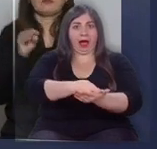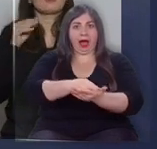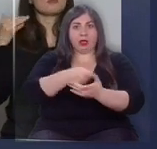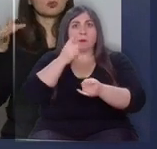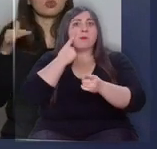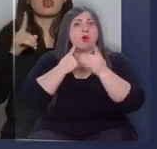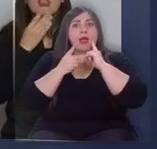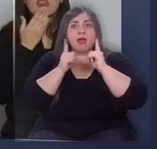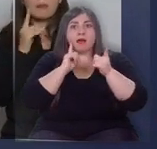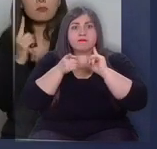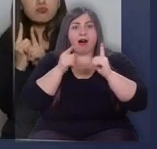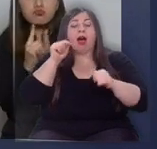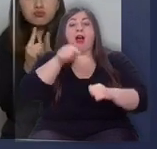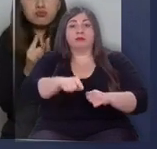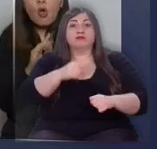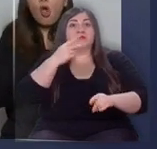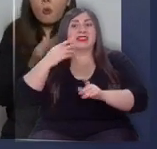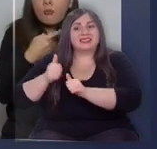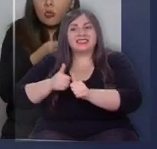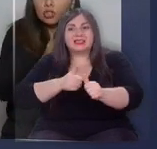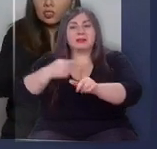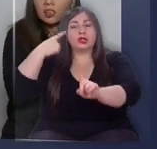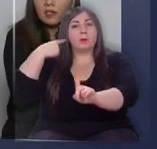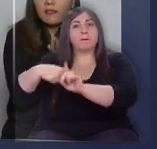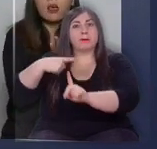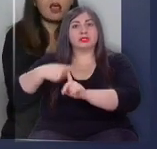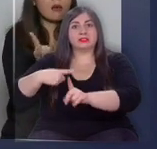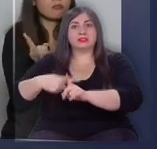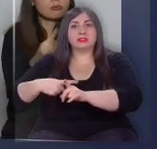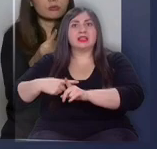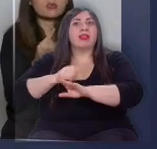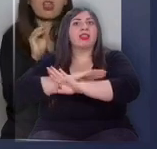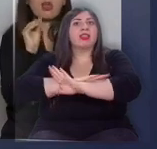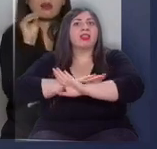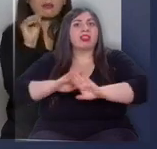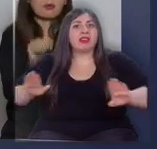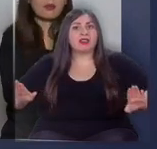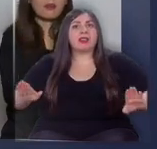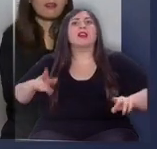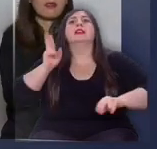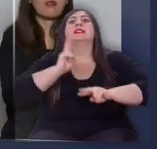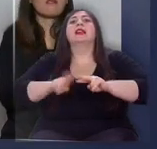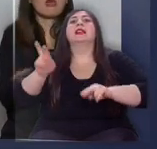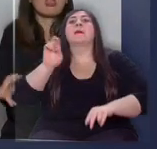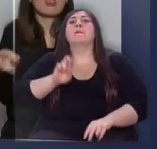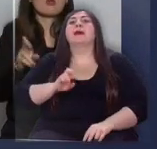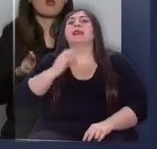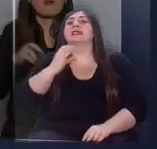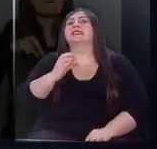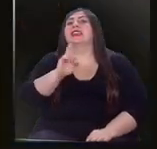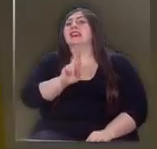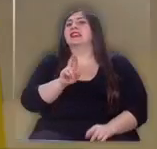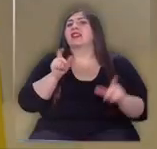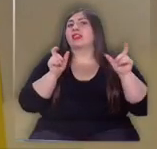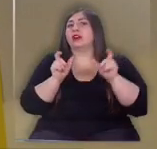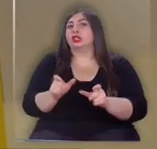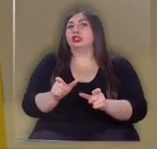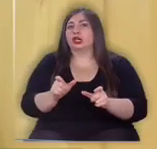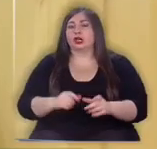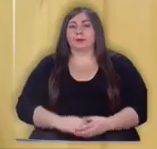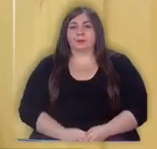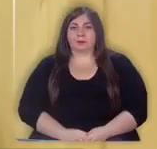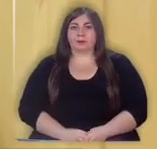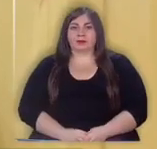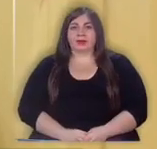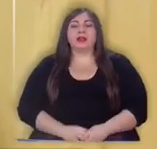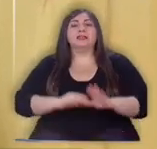y en el seguimiento de los casos positivos, que dejen inmediatamente de hacer PCR de control. Un llamado